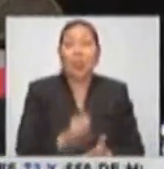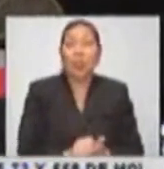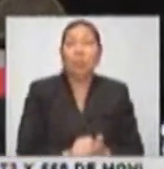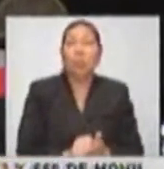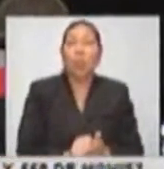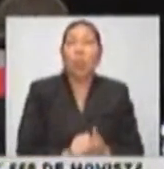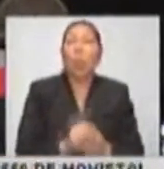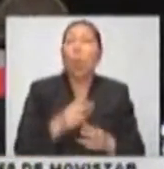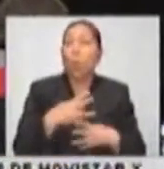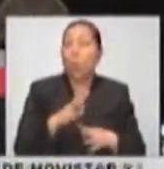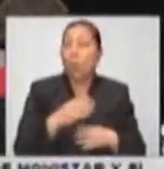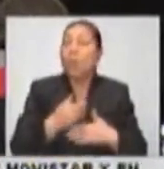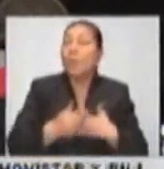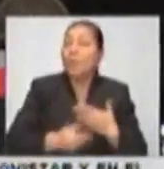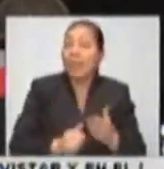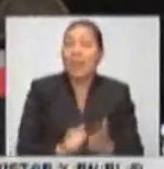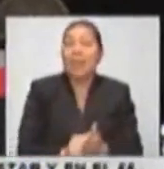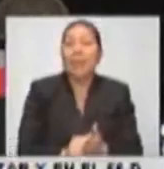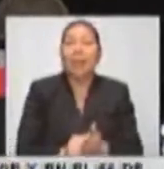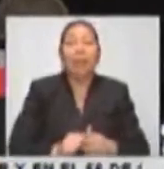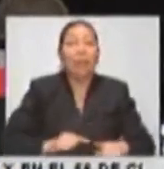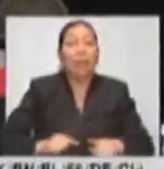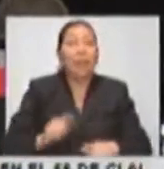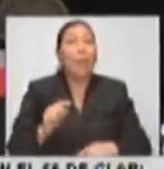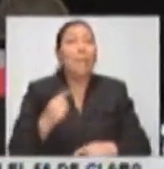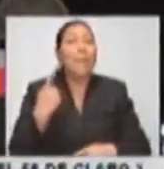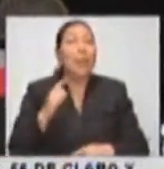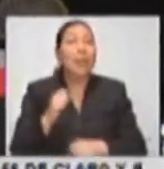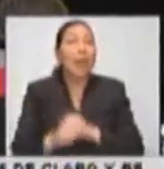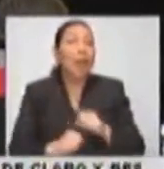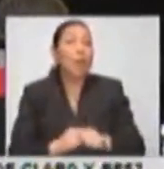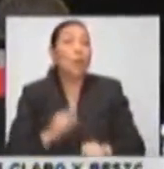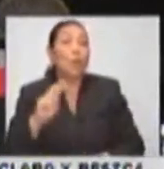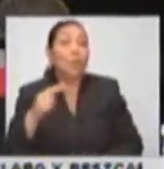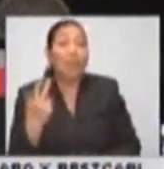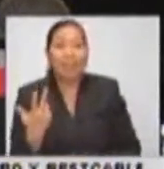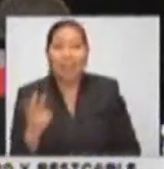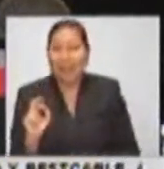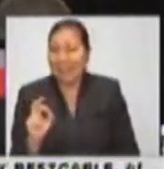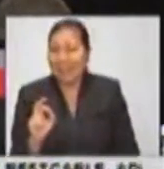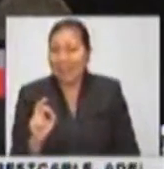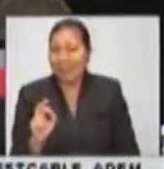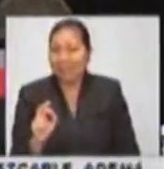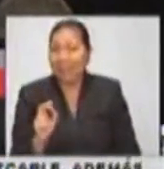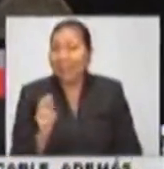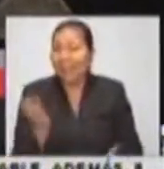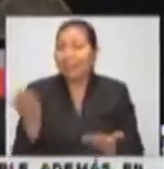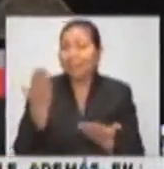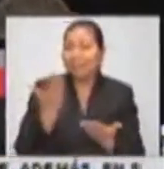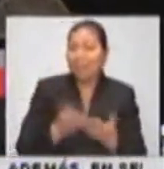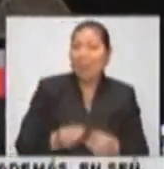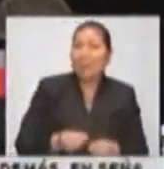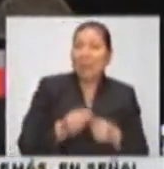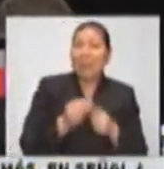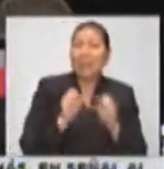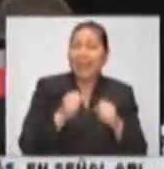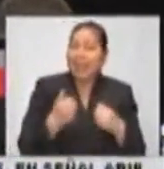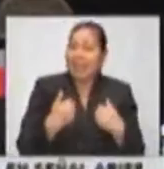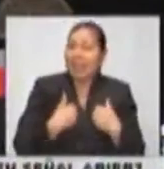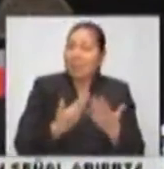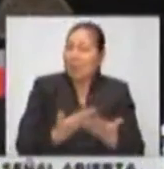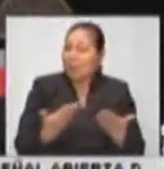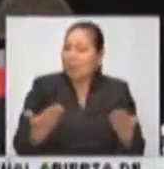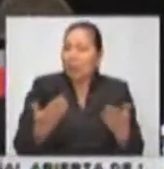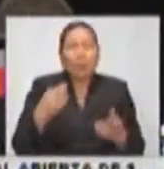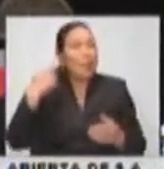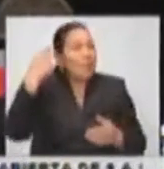julio de un avance en la dirección del 2030. Pero ese 2030 lo vamos a alcanzar principalmente si tenemos